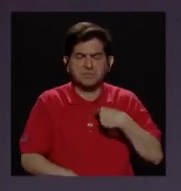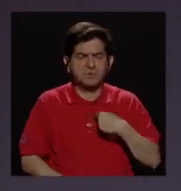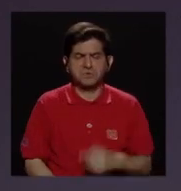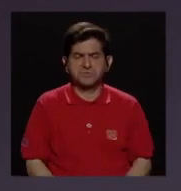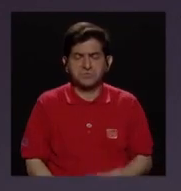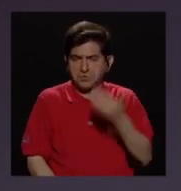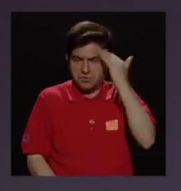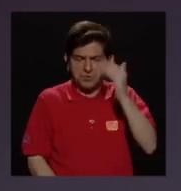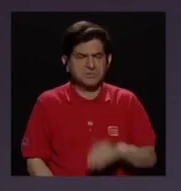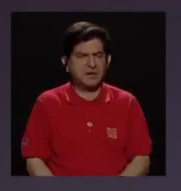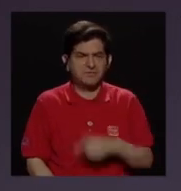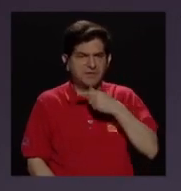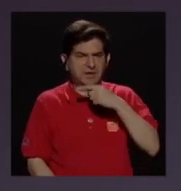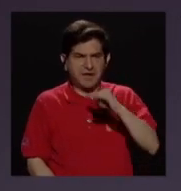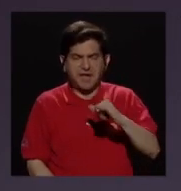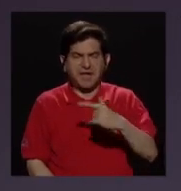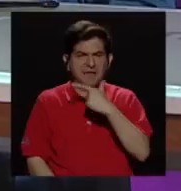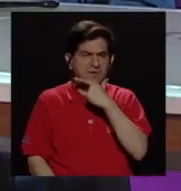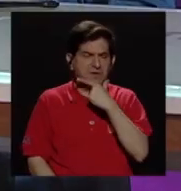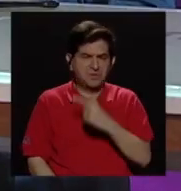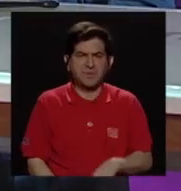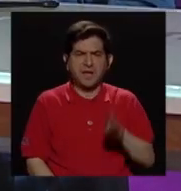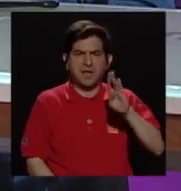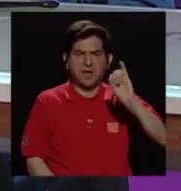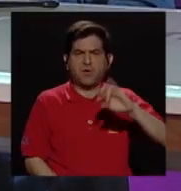era gay, ni lesbiana, ni bisexual, ni nada de eso.